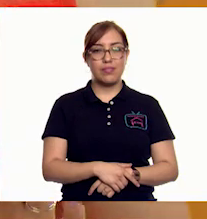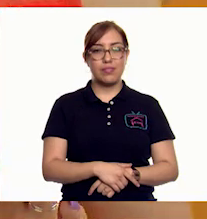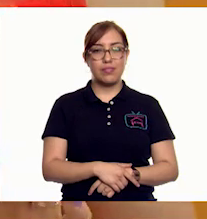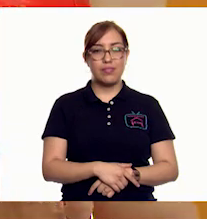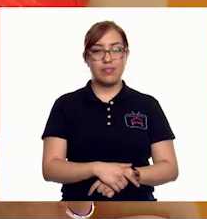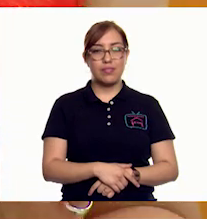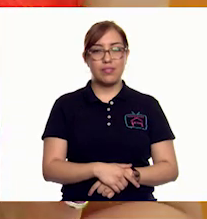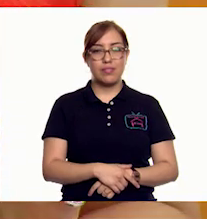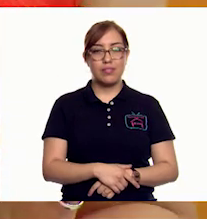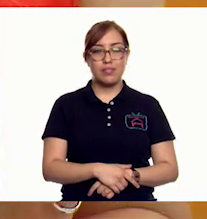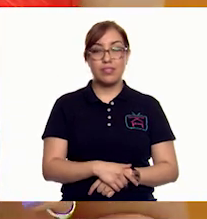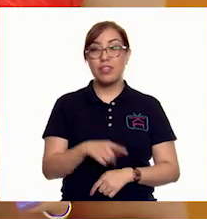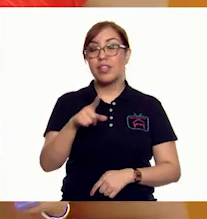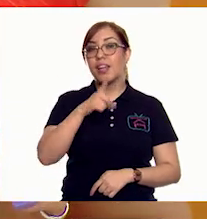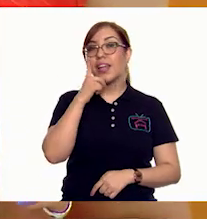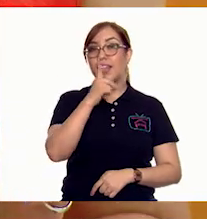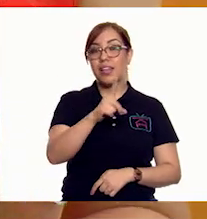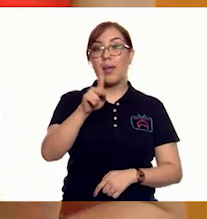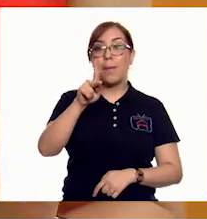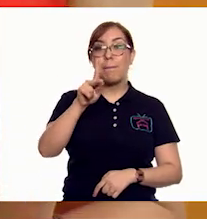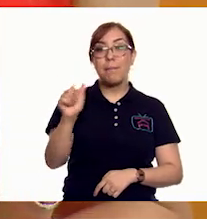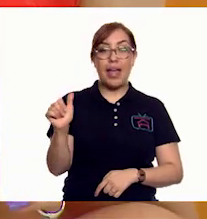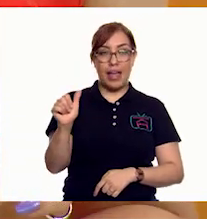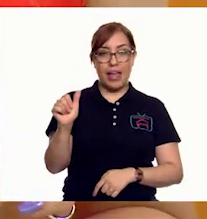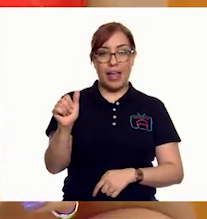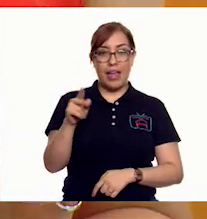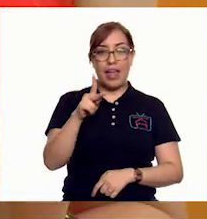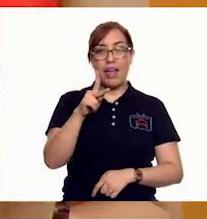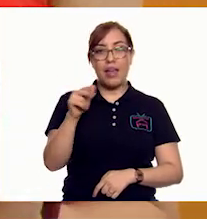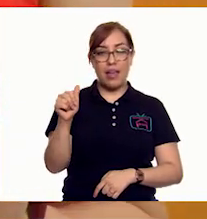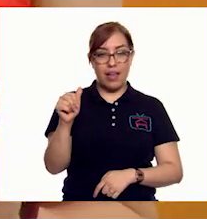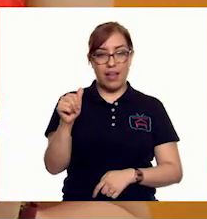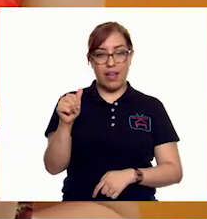pa. Alguien a quien le decimos pa. Pa.